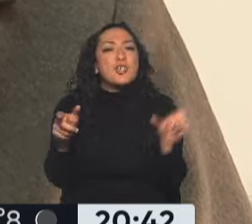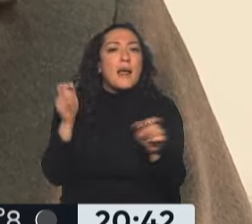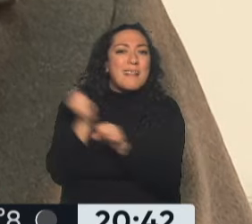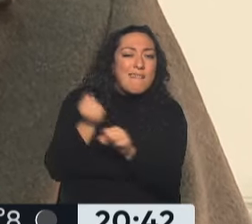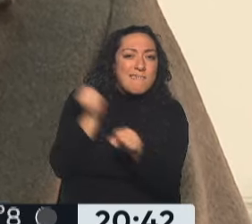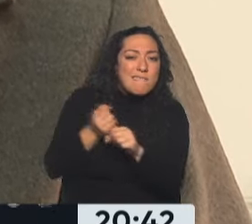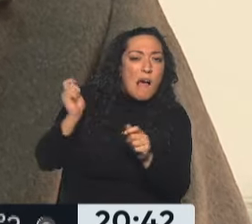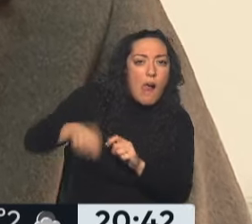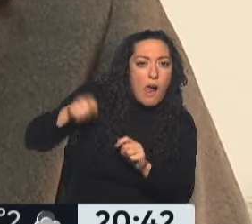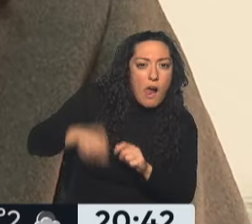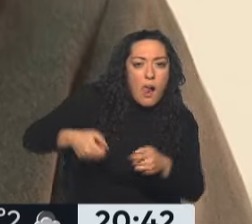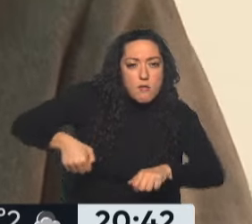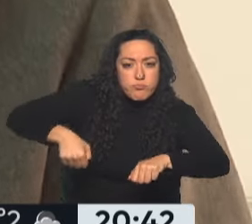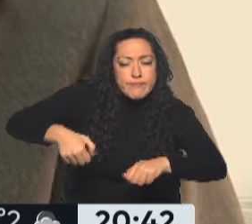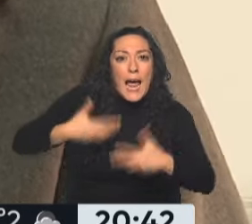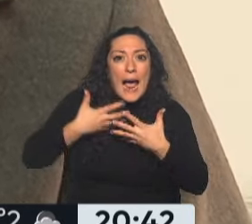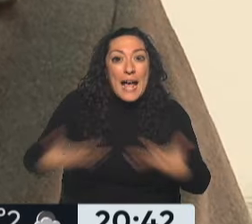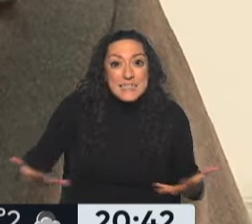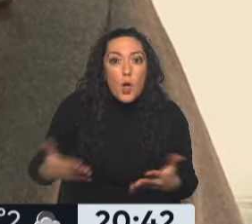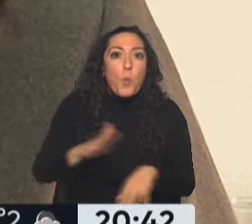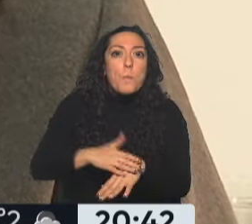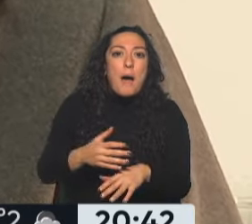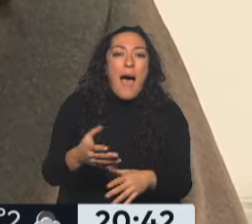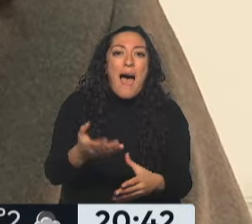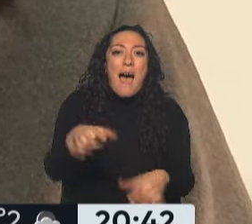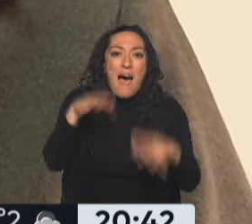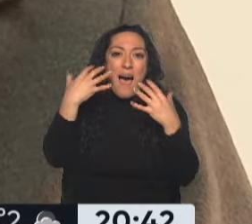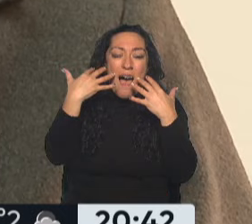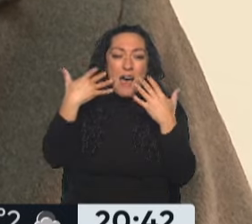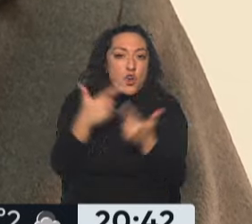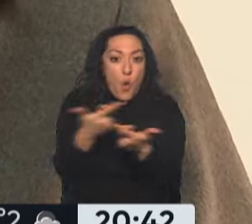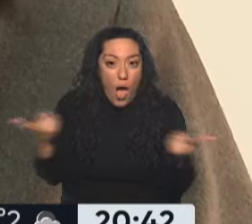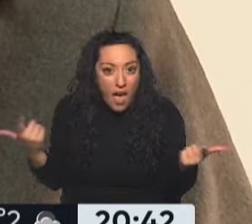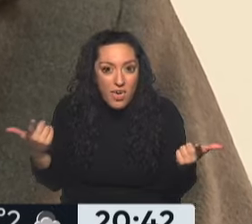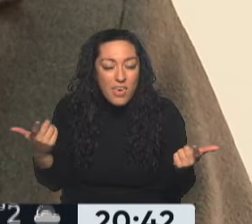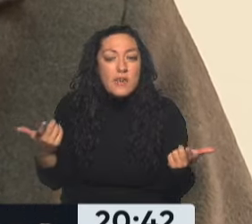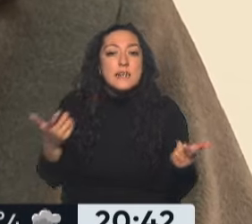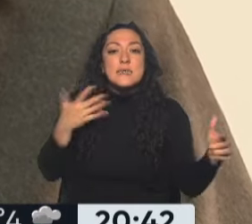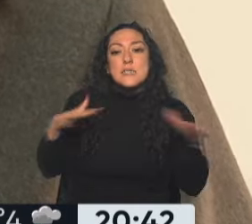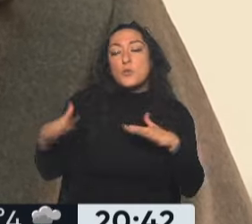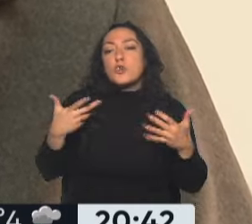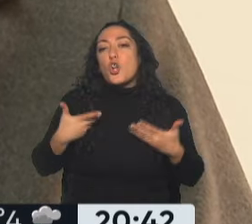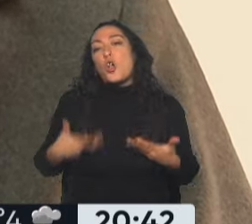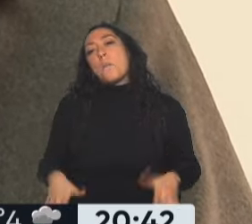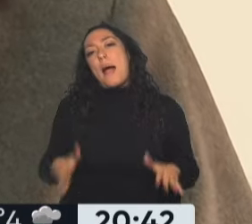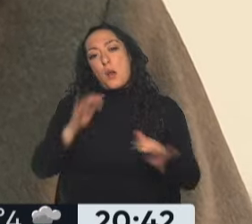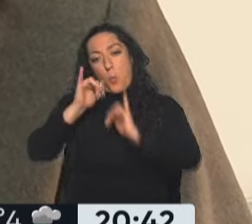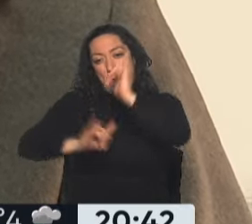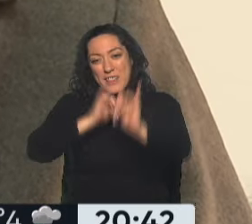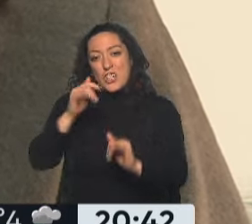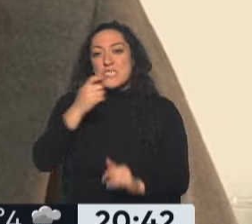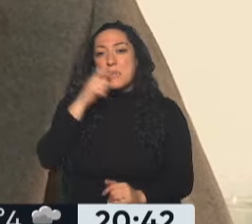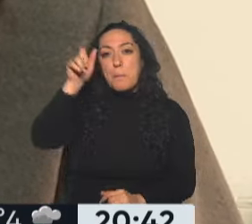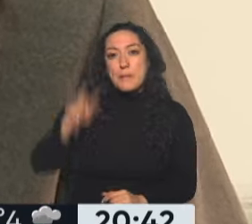sí, lo ideal es que la gente, estamos hablando de todos los datos que estoy dando yo, digamos, en situaciones normales. Por supuesto que si alguien está